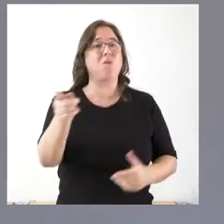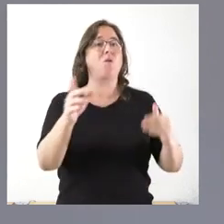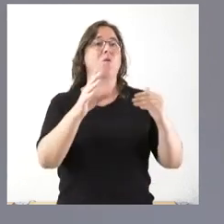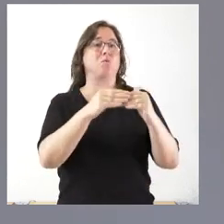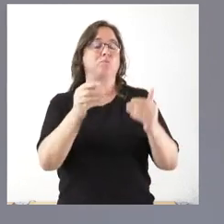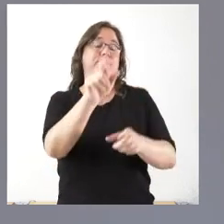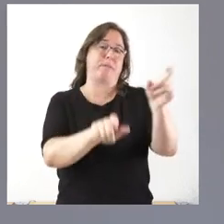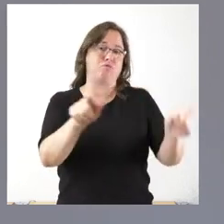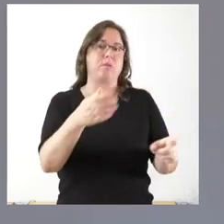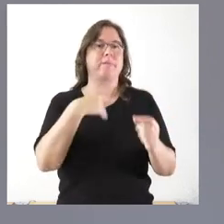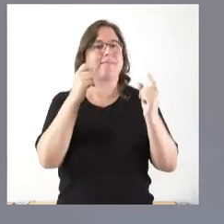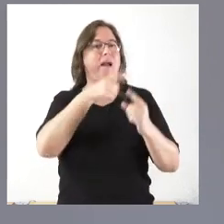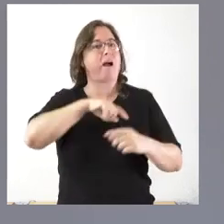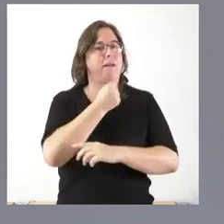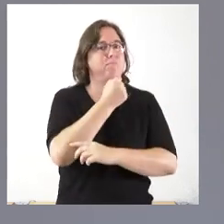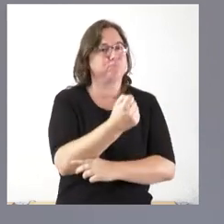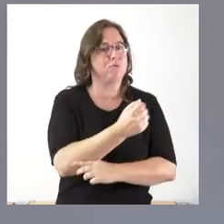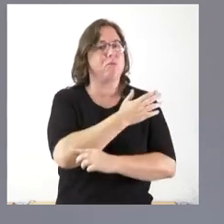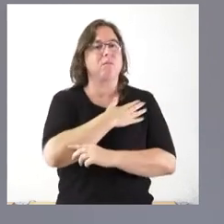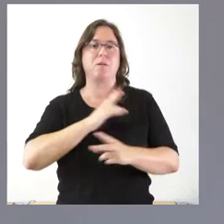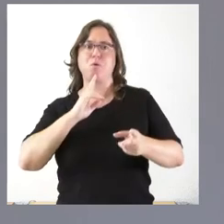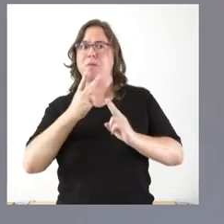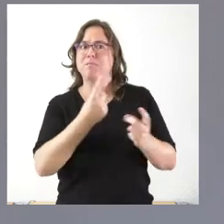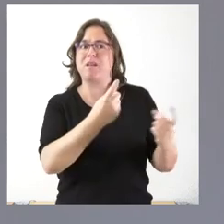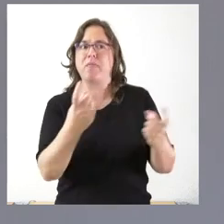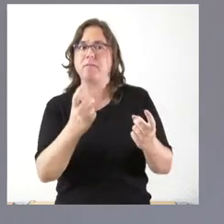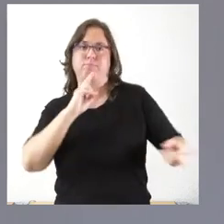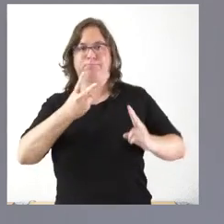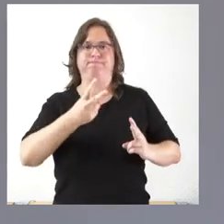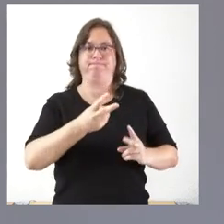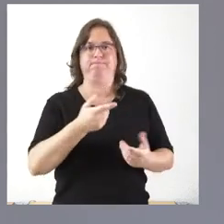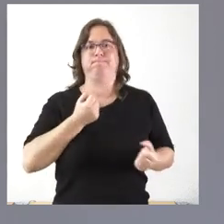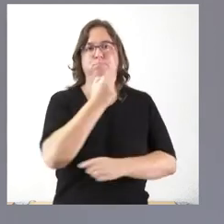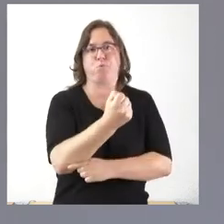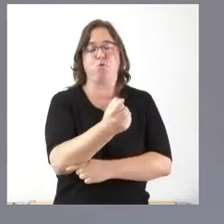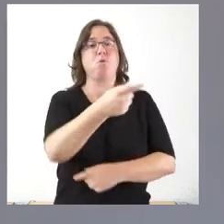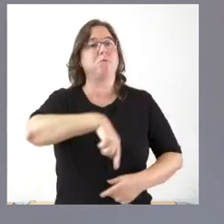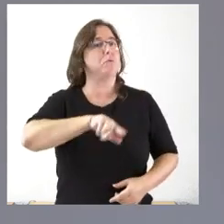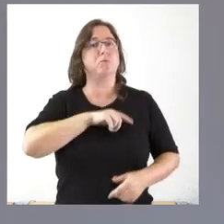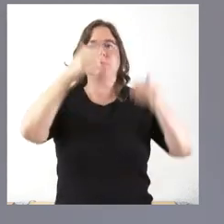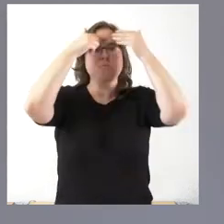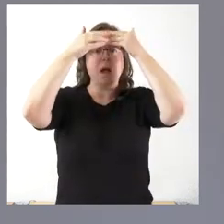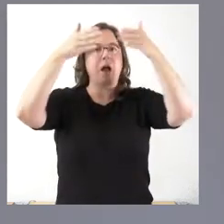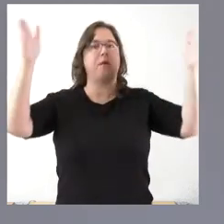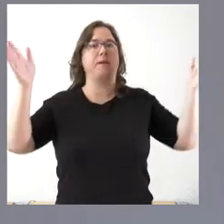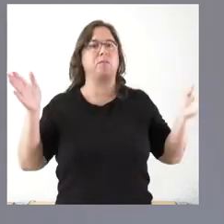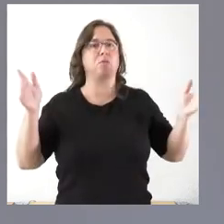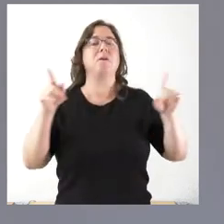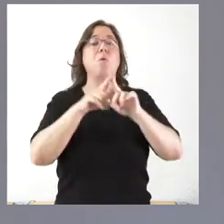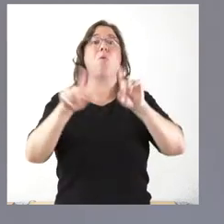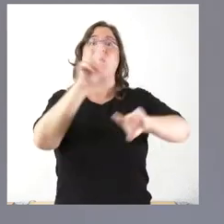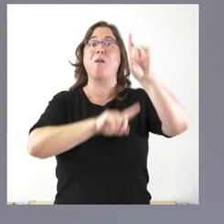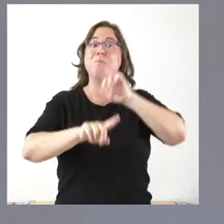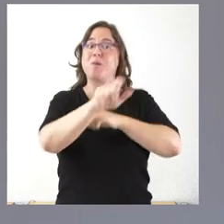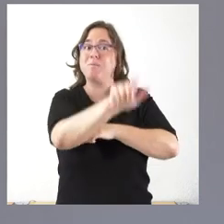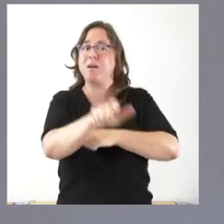ofrecerles las mejores respuestas en situación de crisis, que estamos abiertos a anteponer los problemas de los ciudadanos por